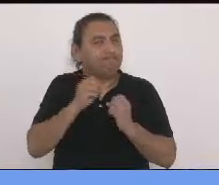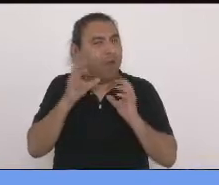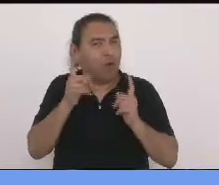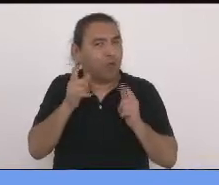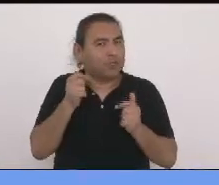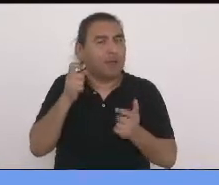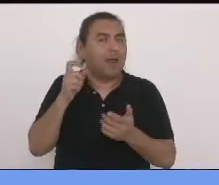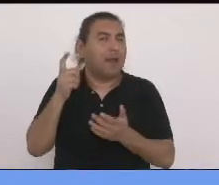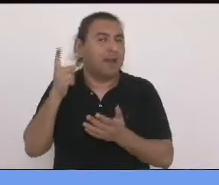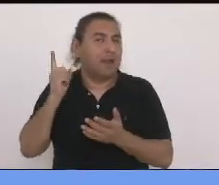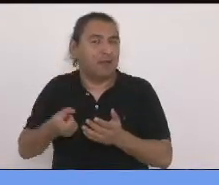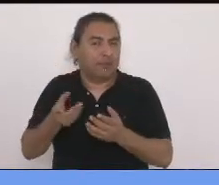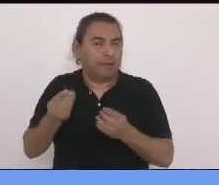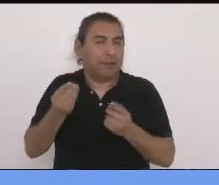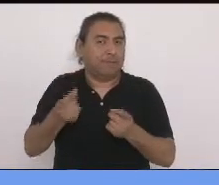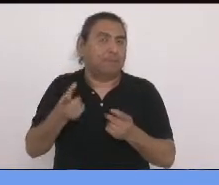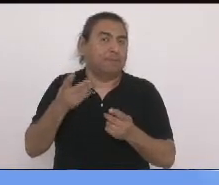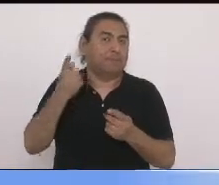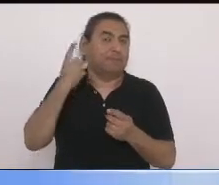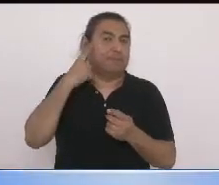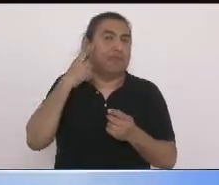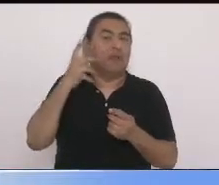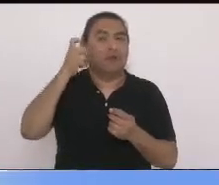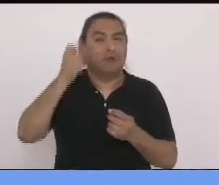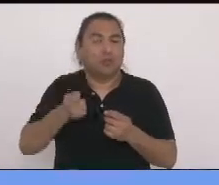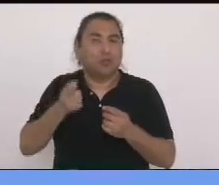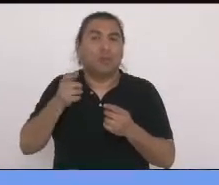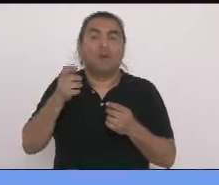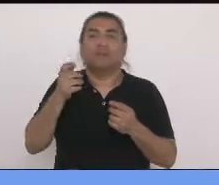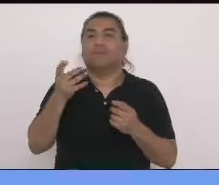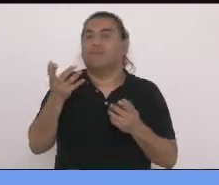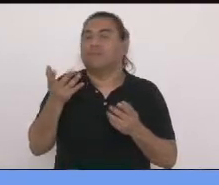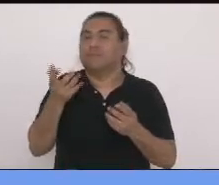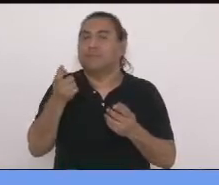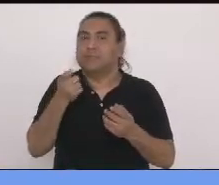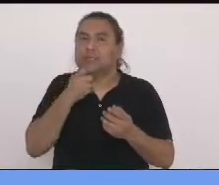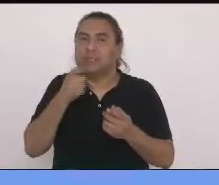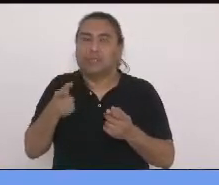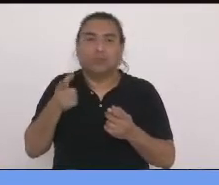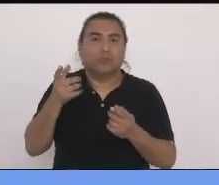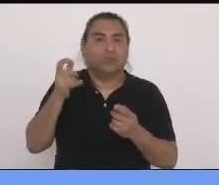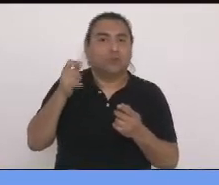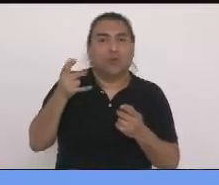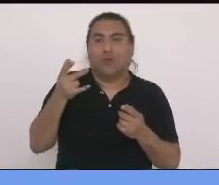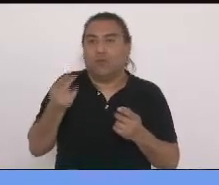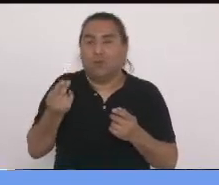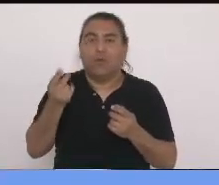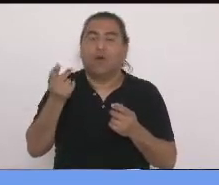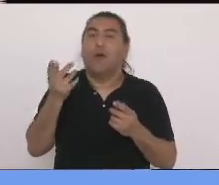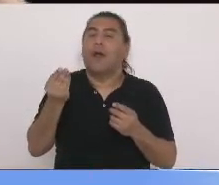la corte suprema de justicia quien define que es constitucional o no lo que preocupa